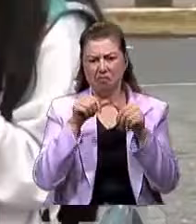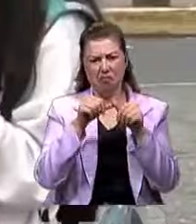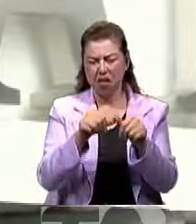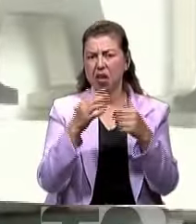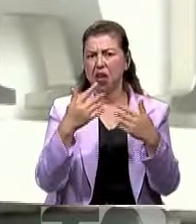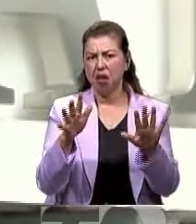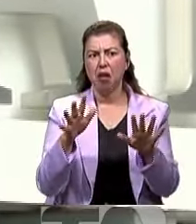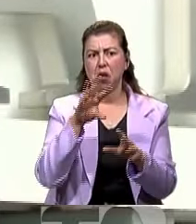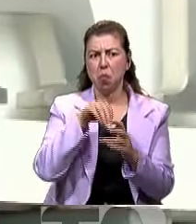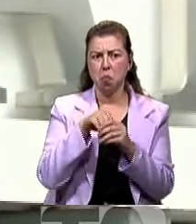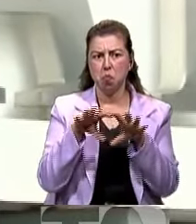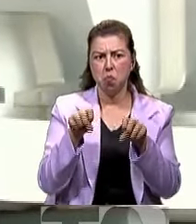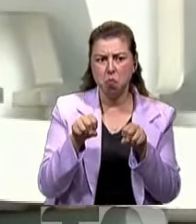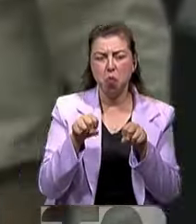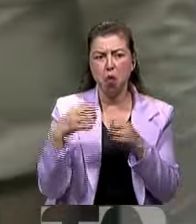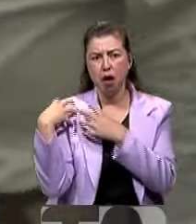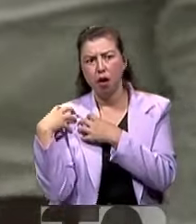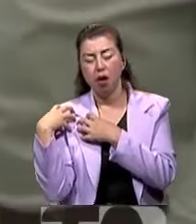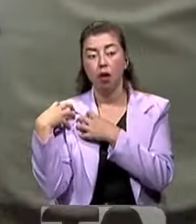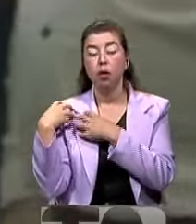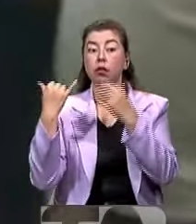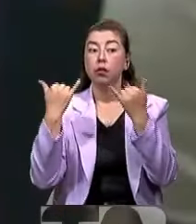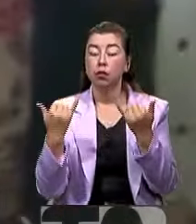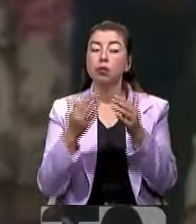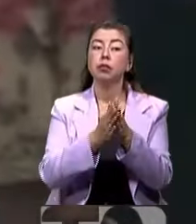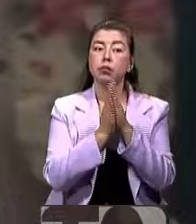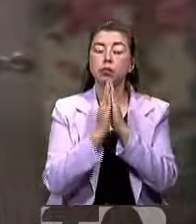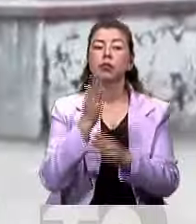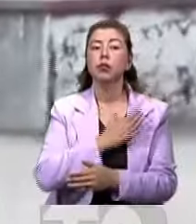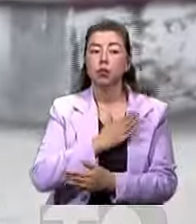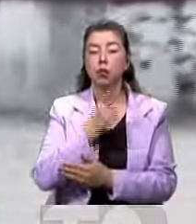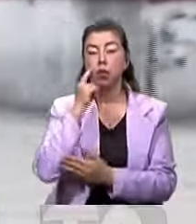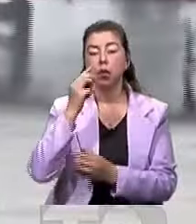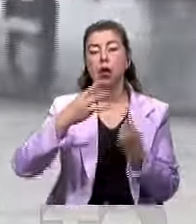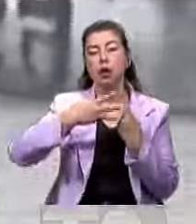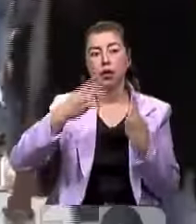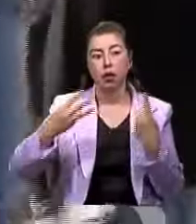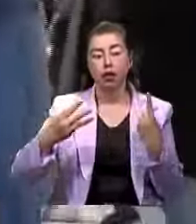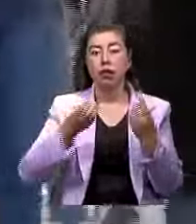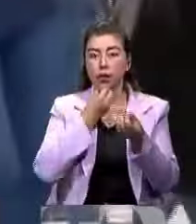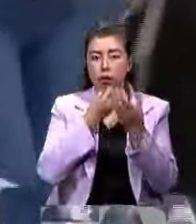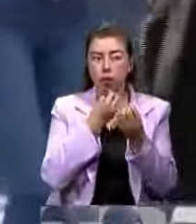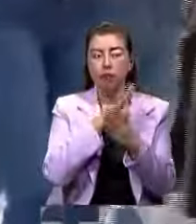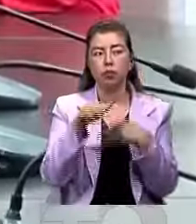ya solicitaron a la CNESID que realice un informe que les permita intervenir la universidad.